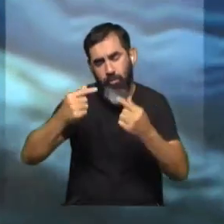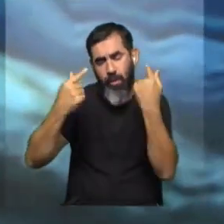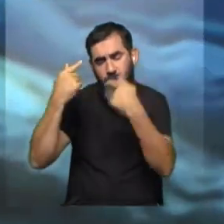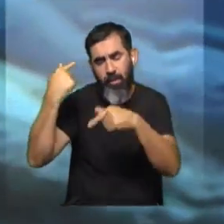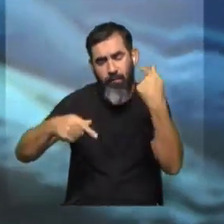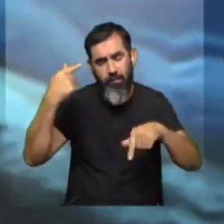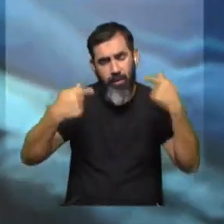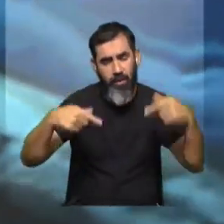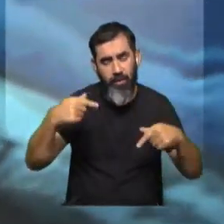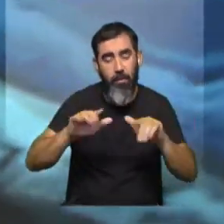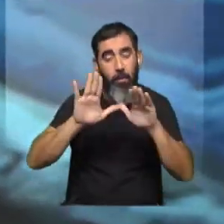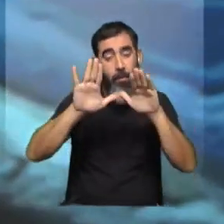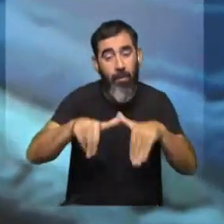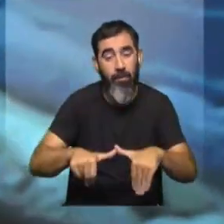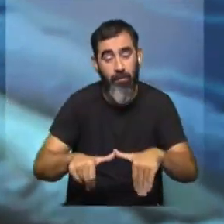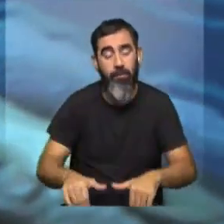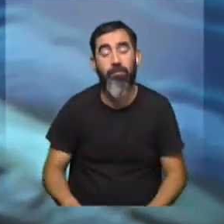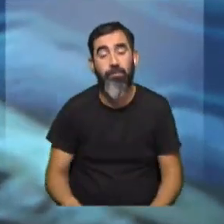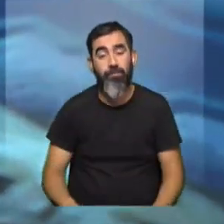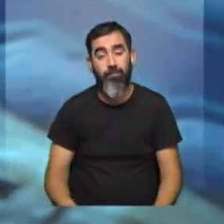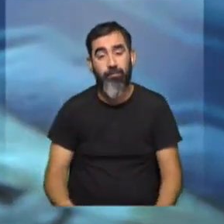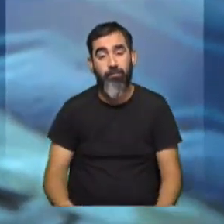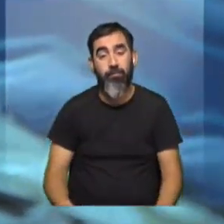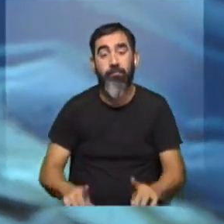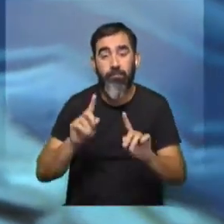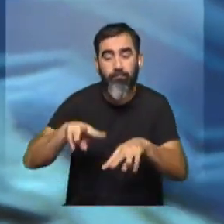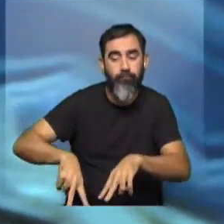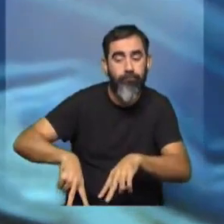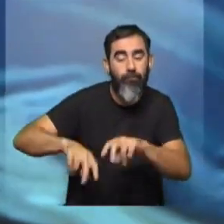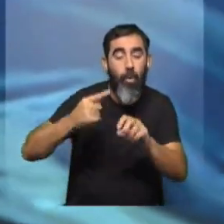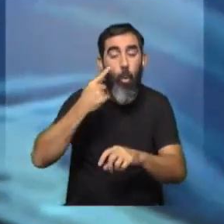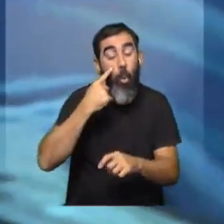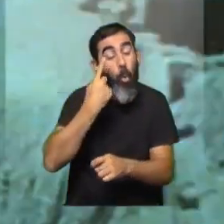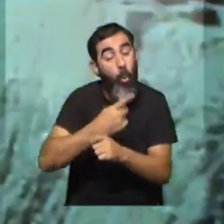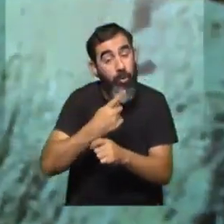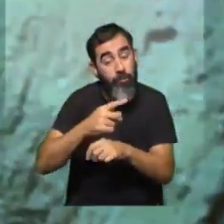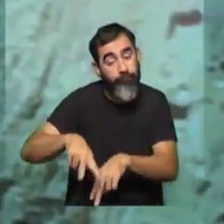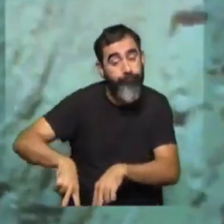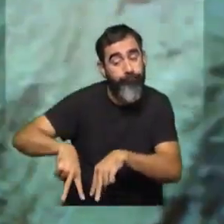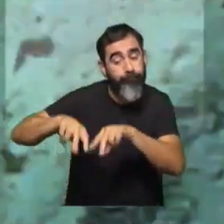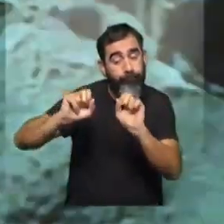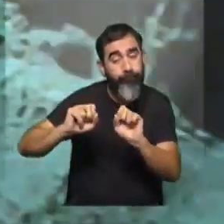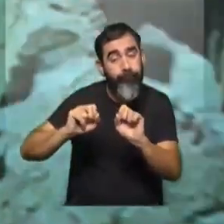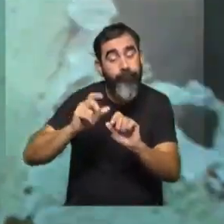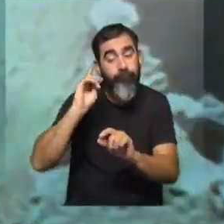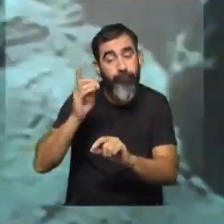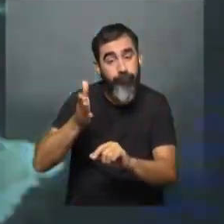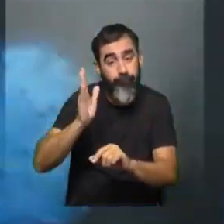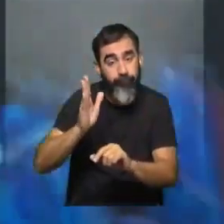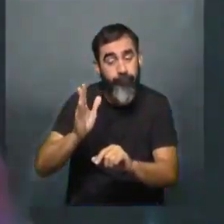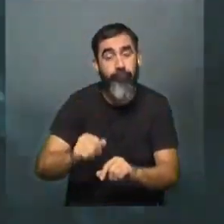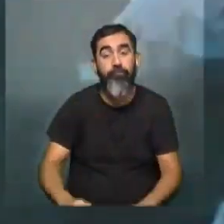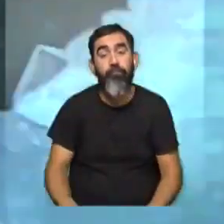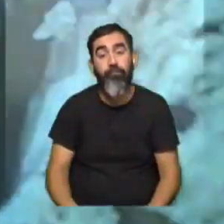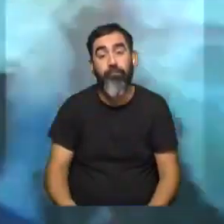riquezas patrimoniales de todo tipo. Hay que explotarlas, conocerlas primero, explotarlas de manera sostenible y con sabiduría.